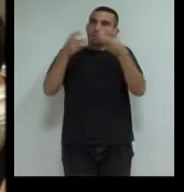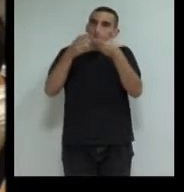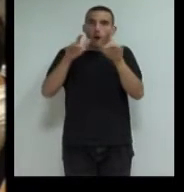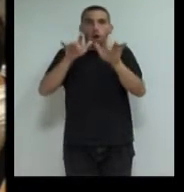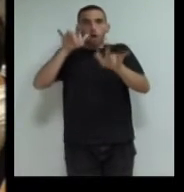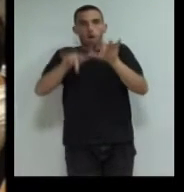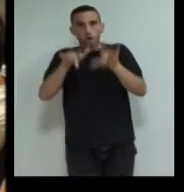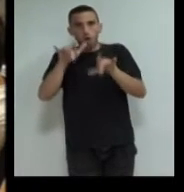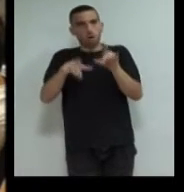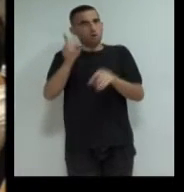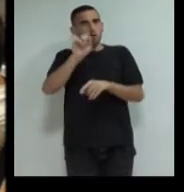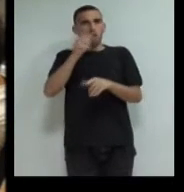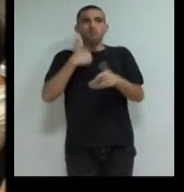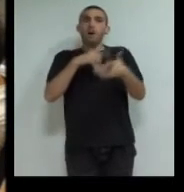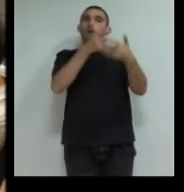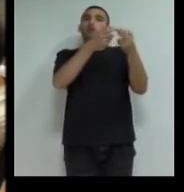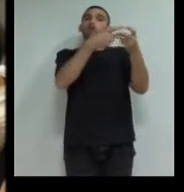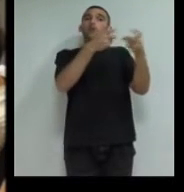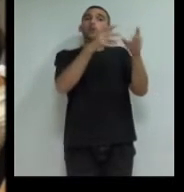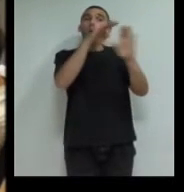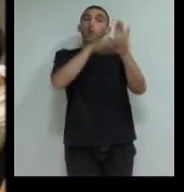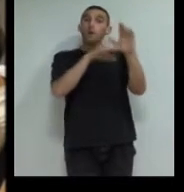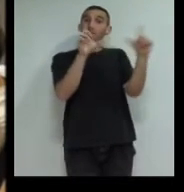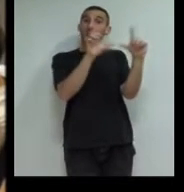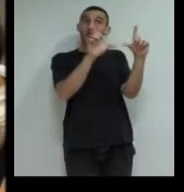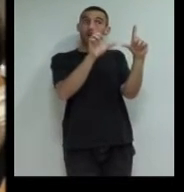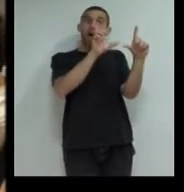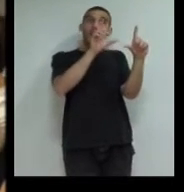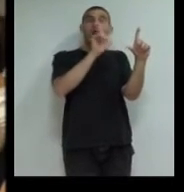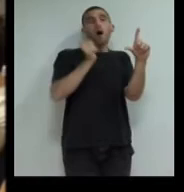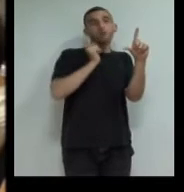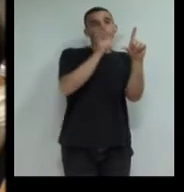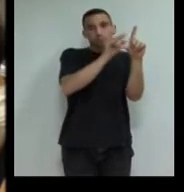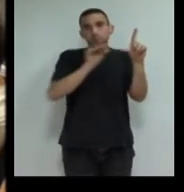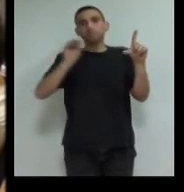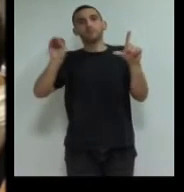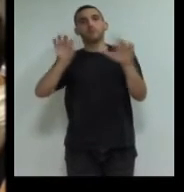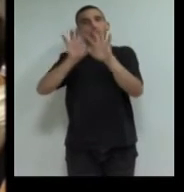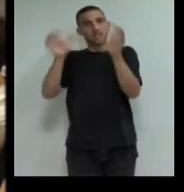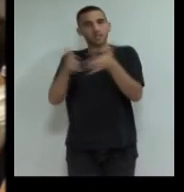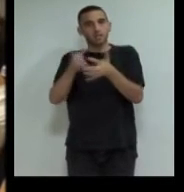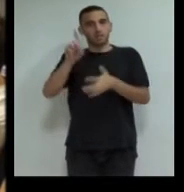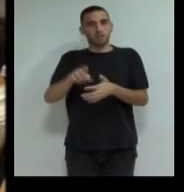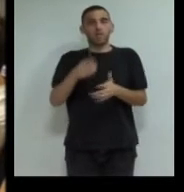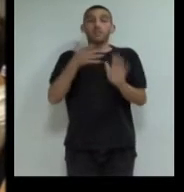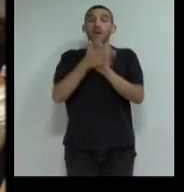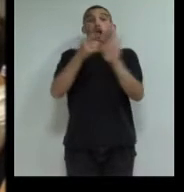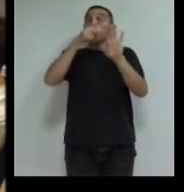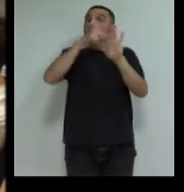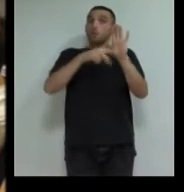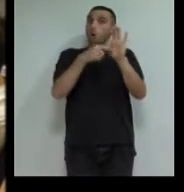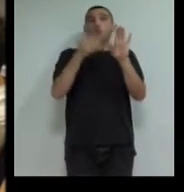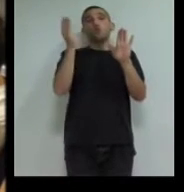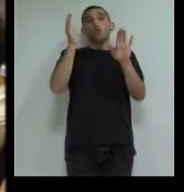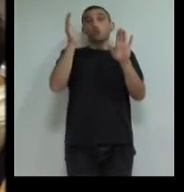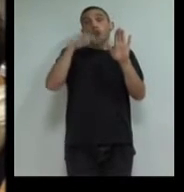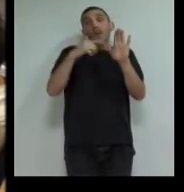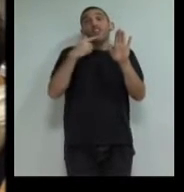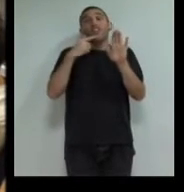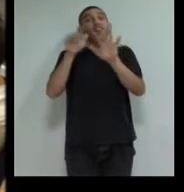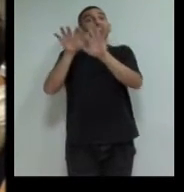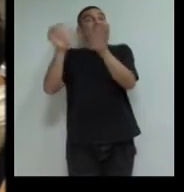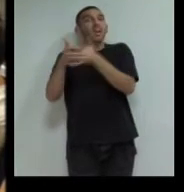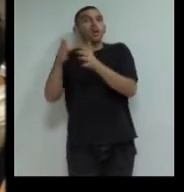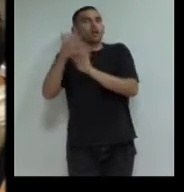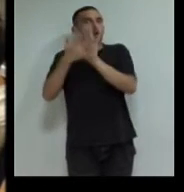es más cosa de voluntad, aunque no hay una normativa que diga tienes que subtitularlo, pero